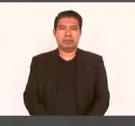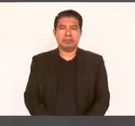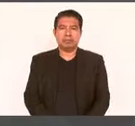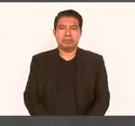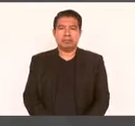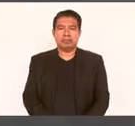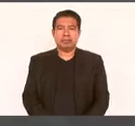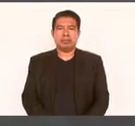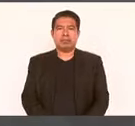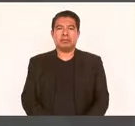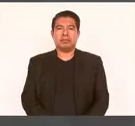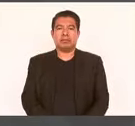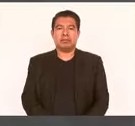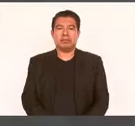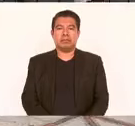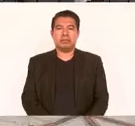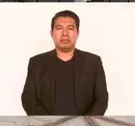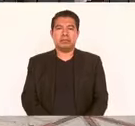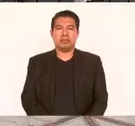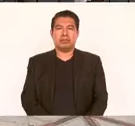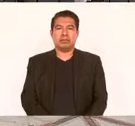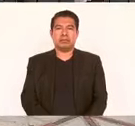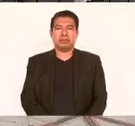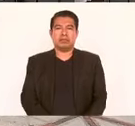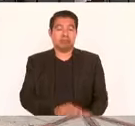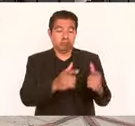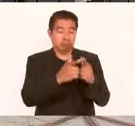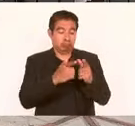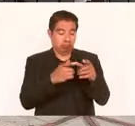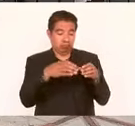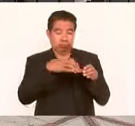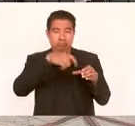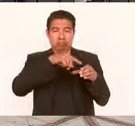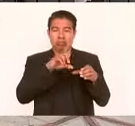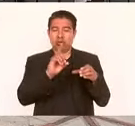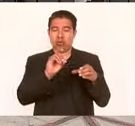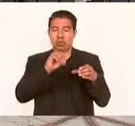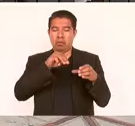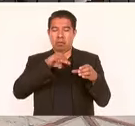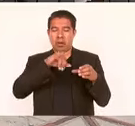con la orden de los dominicos.